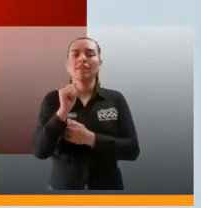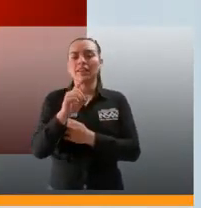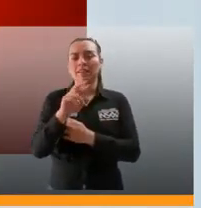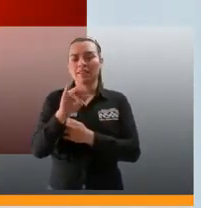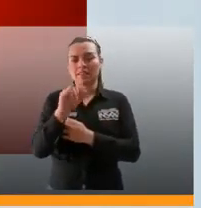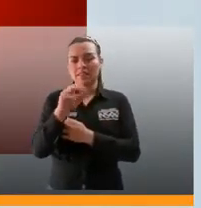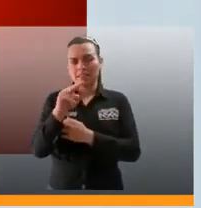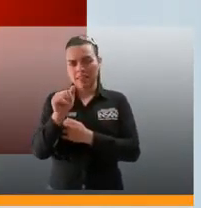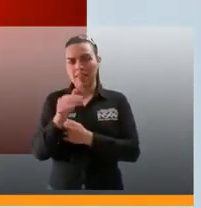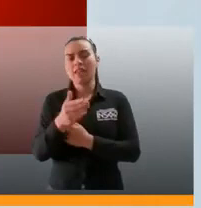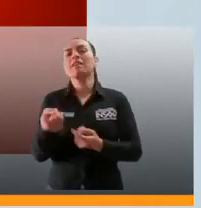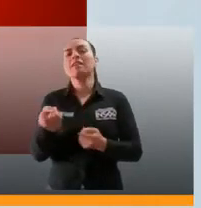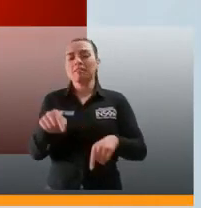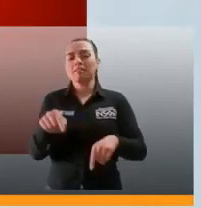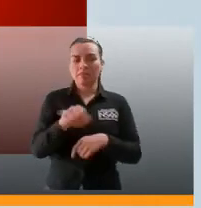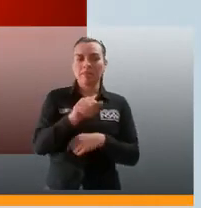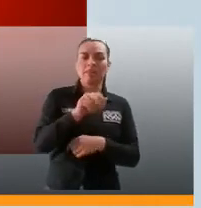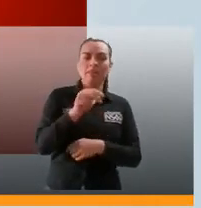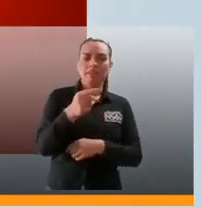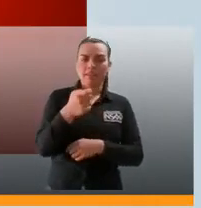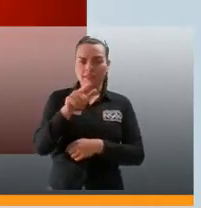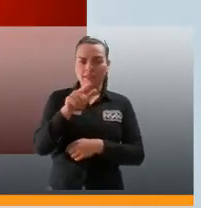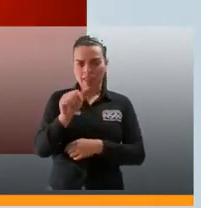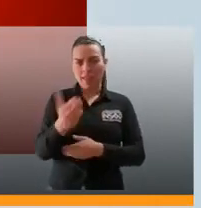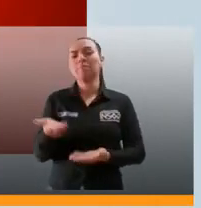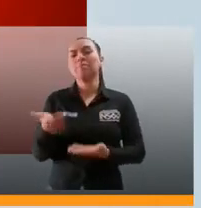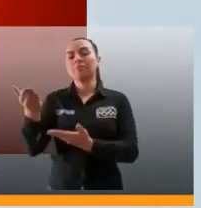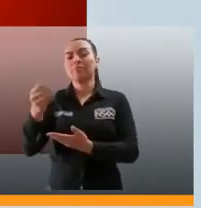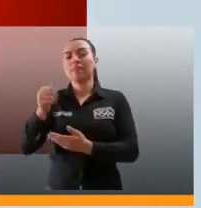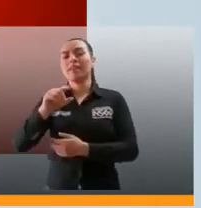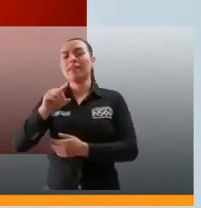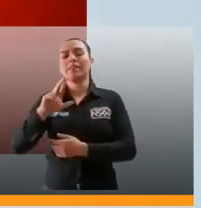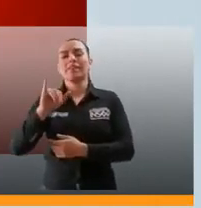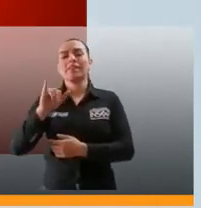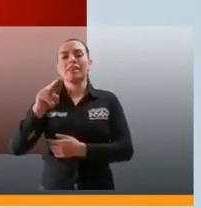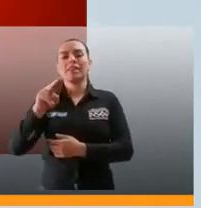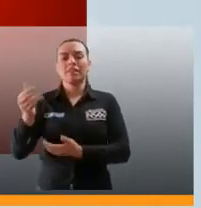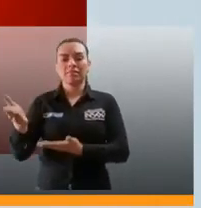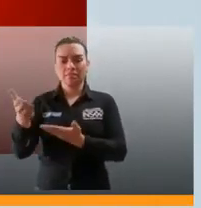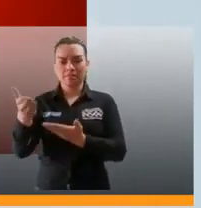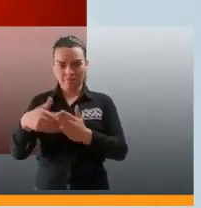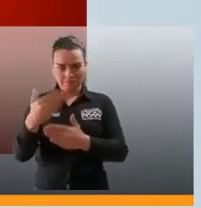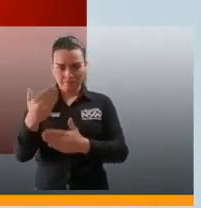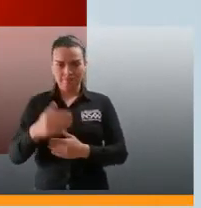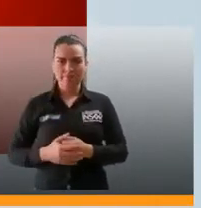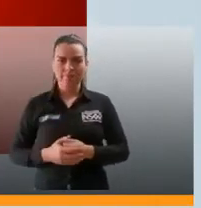también para que nos dé unos aportes. Entonces, Adrián, adelante, Adriana.